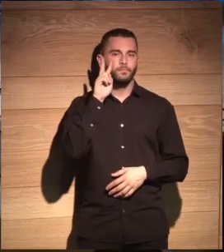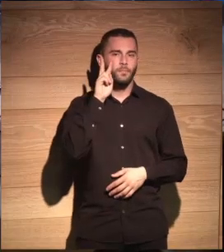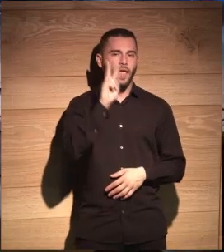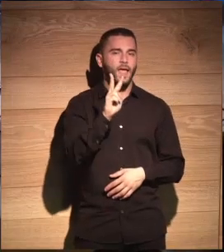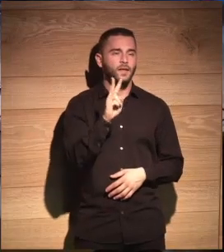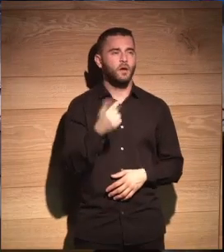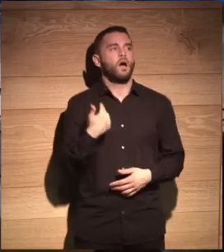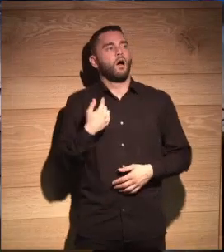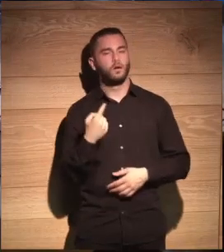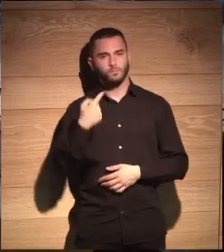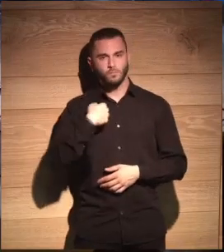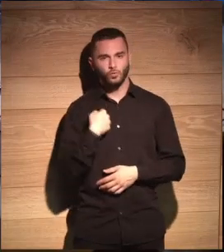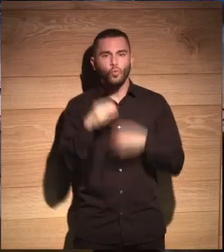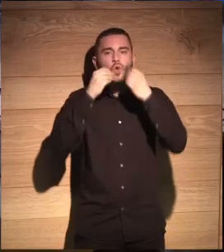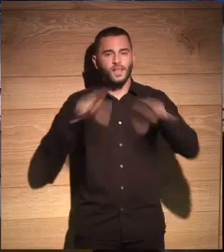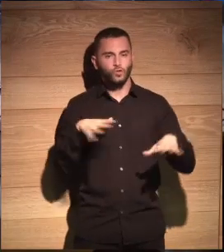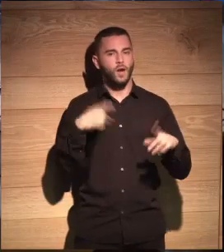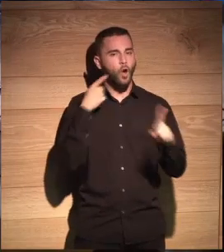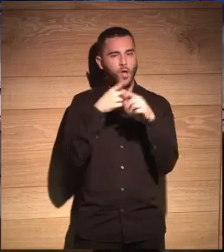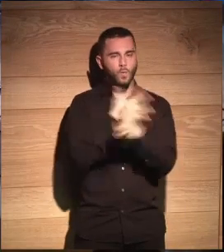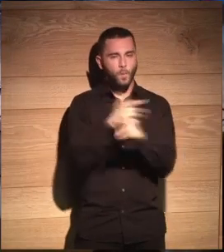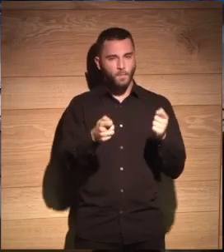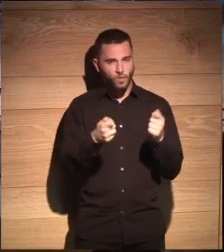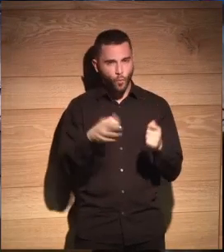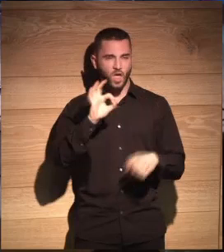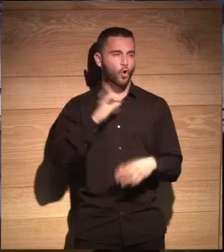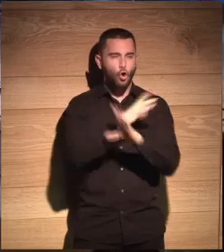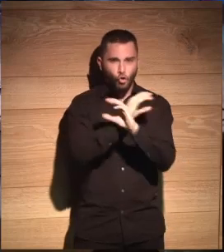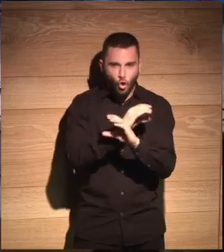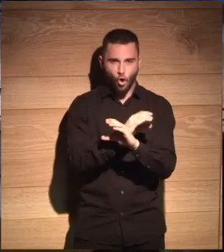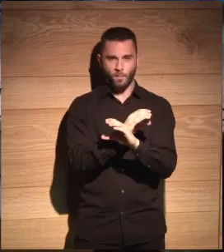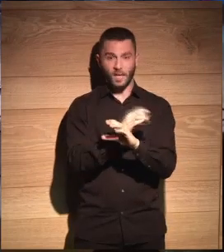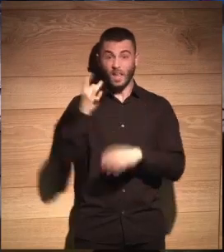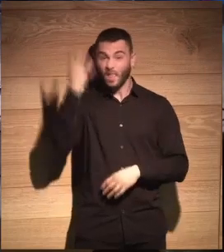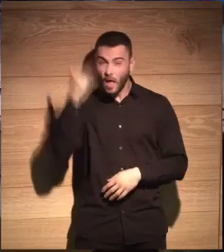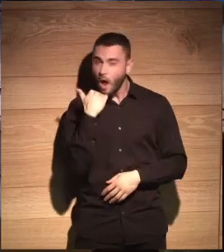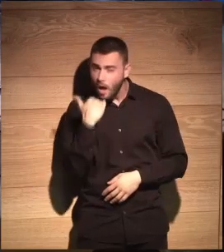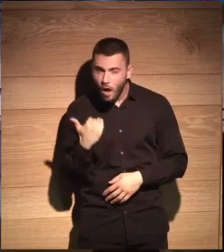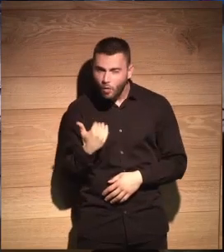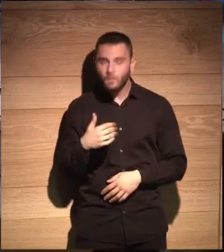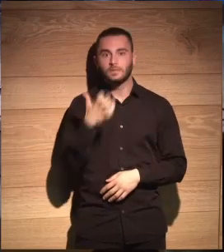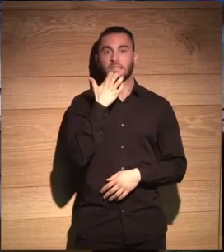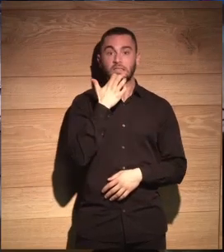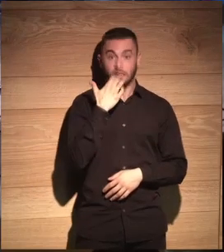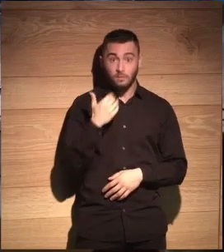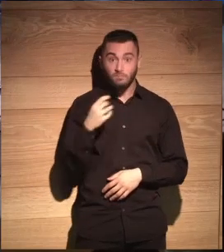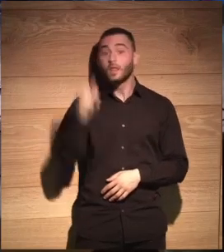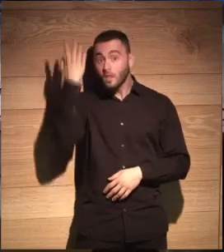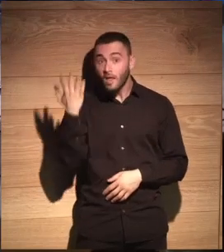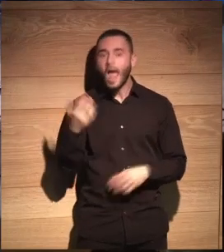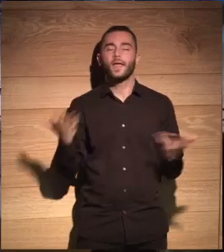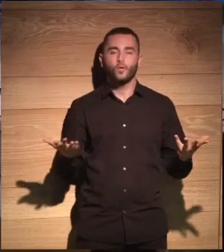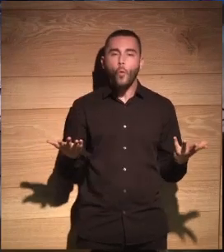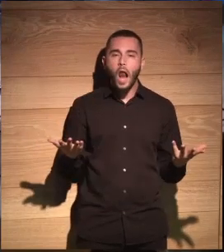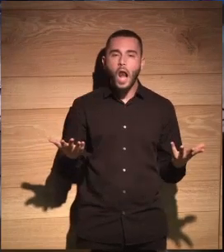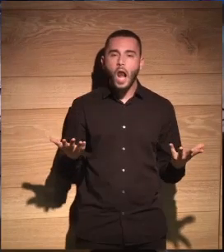buah, yo de aquí sacaría una historia para un videojuego o para un cómic? Y si es así, ¿qué? ¿Cuál? O sea, ¿qué estáis viendo que